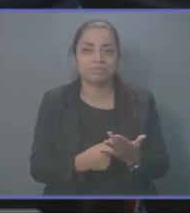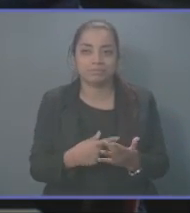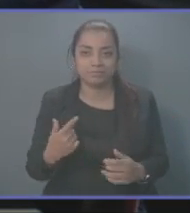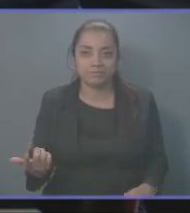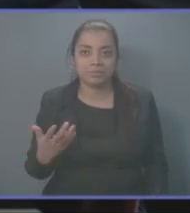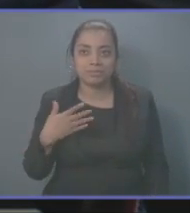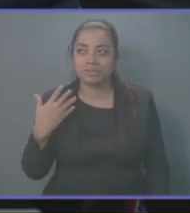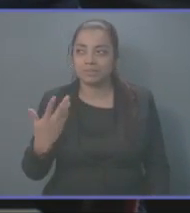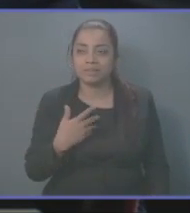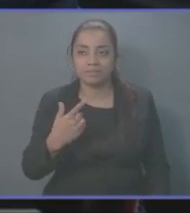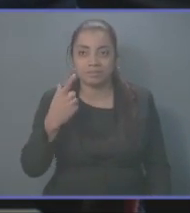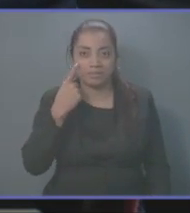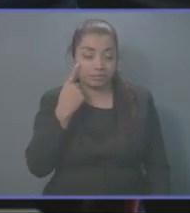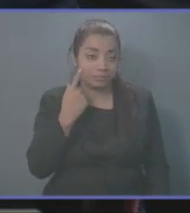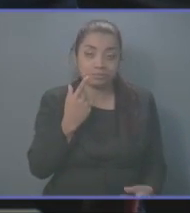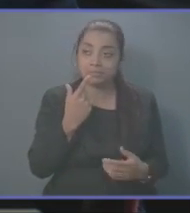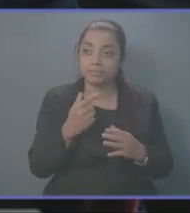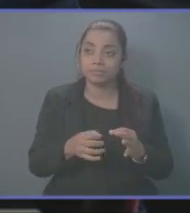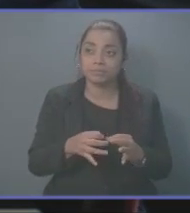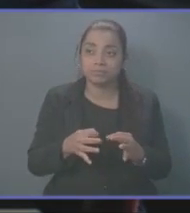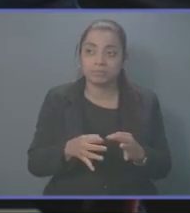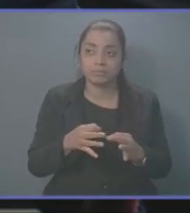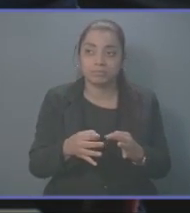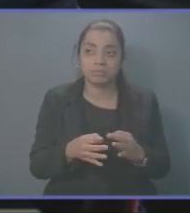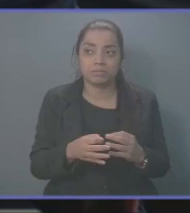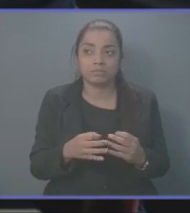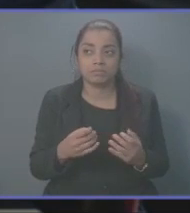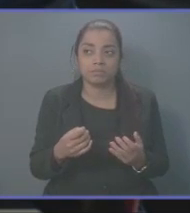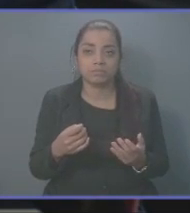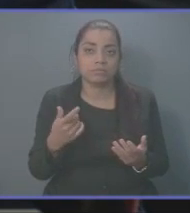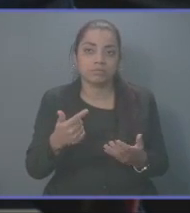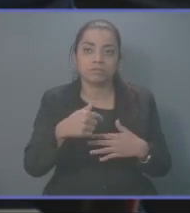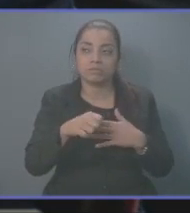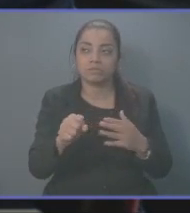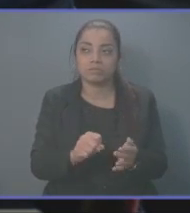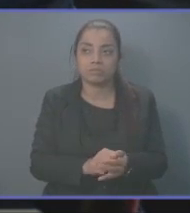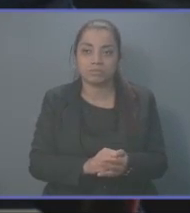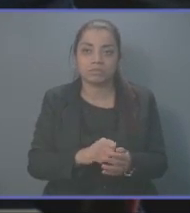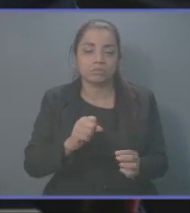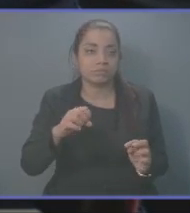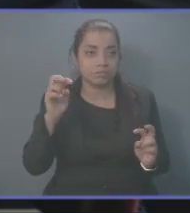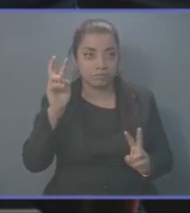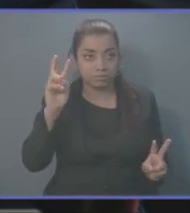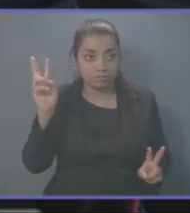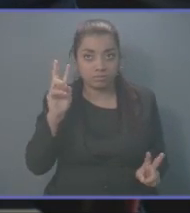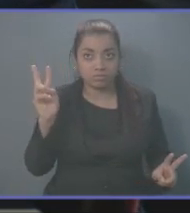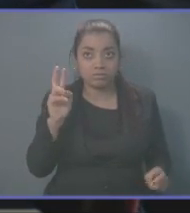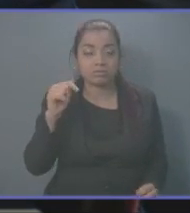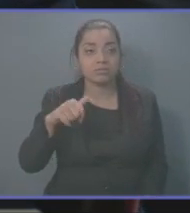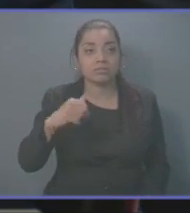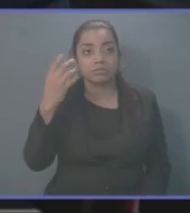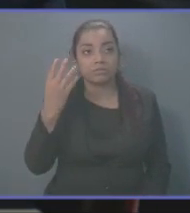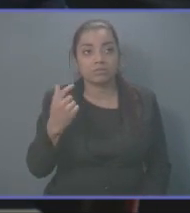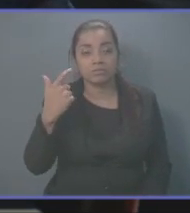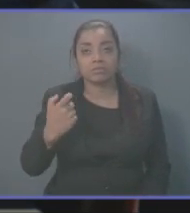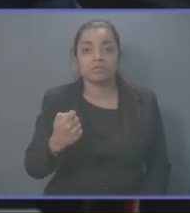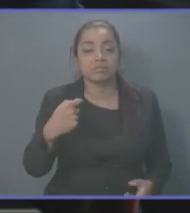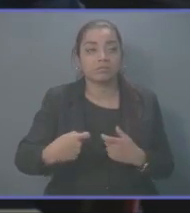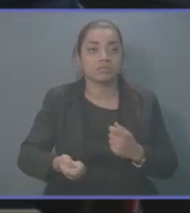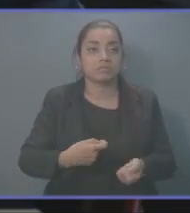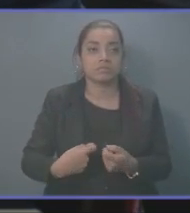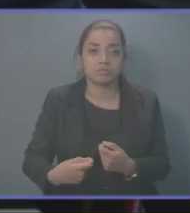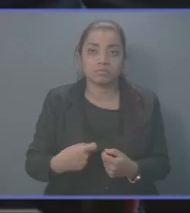del mismo, salvo prórroga, dado en el Salón Azul del Palacio Legislativo, San Salvador, a los días del mes de